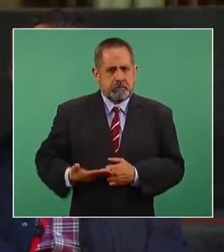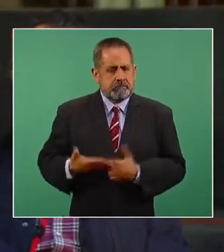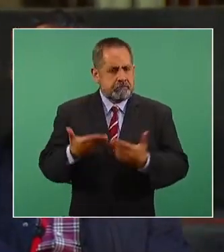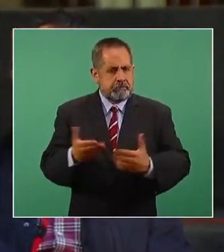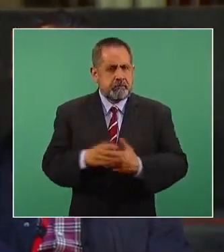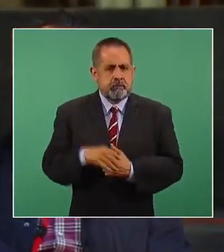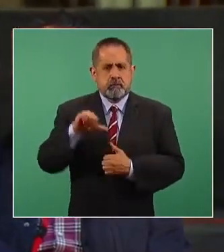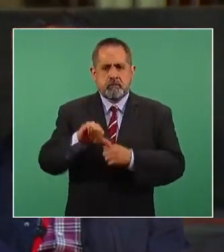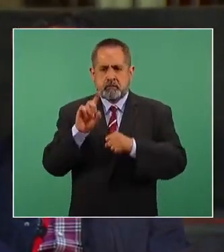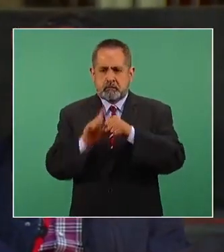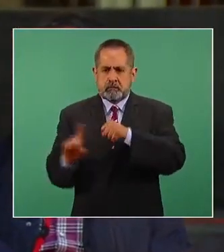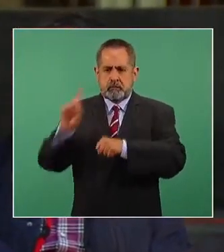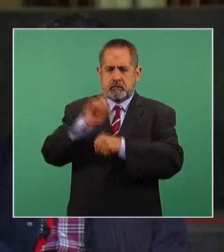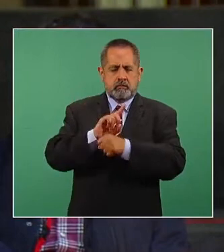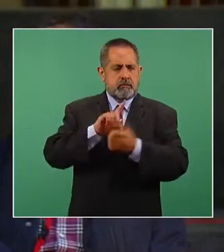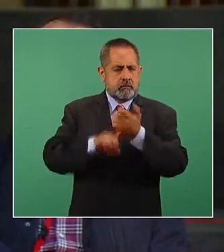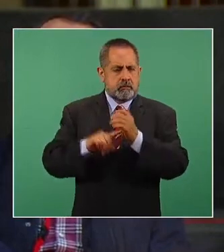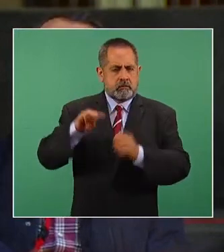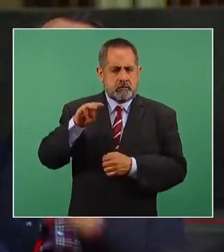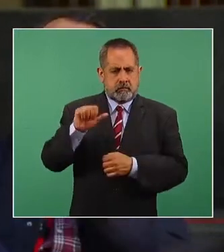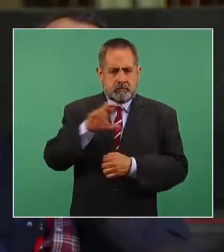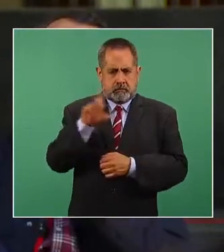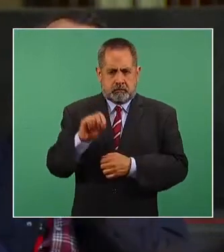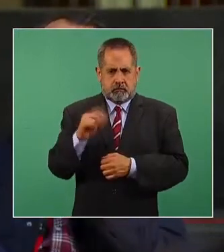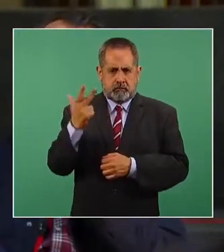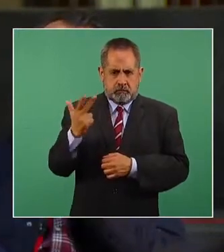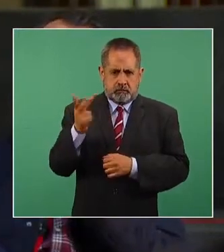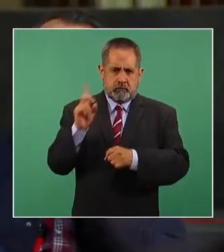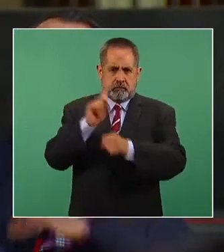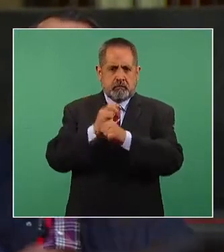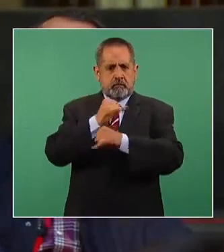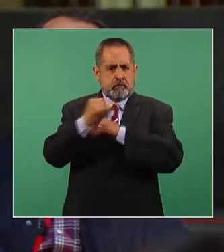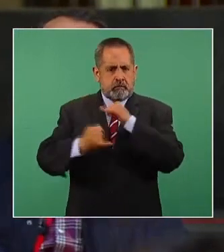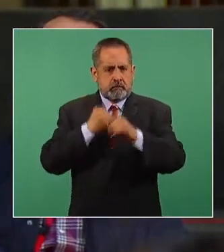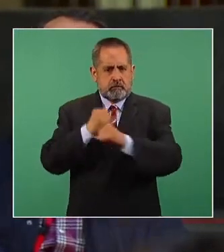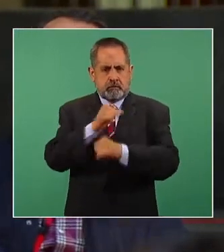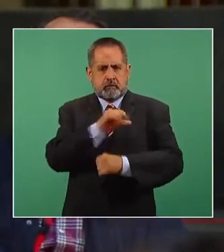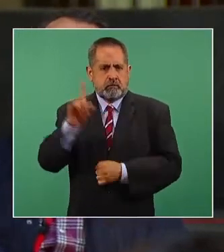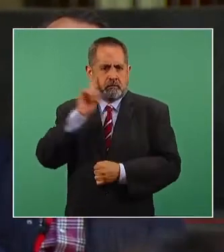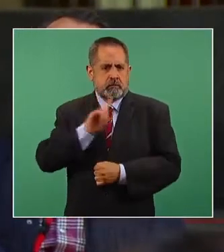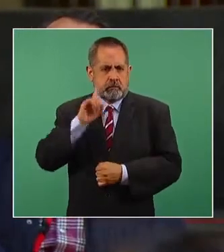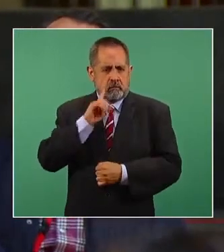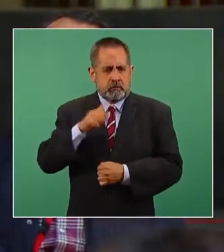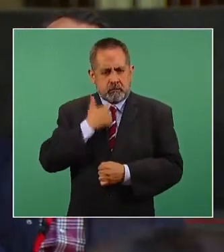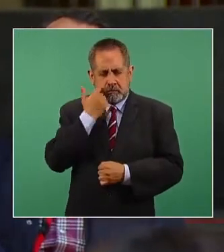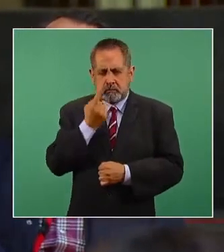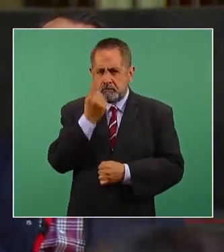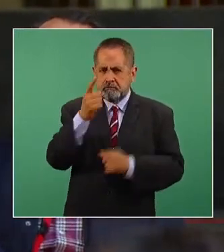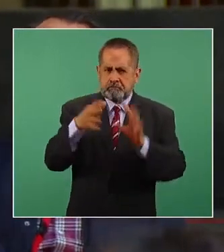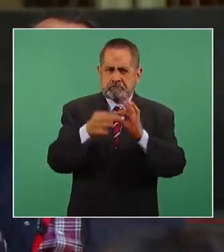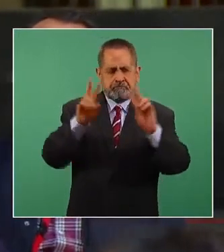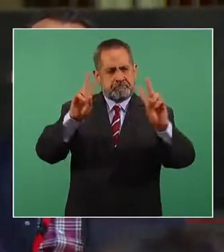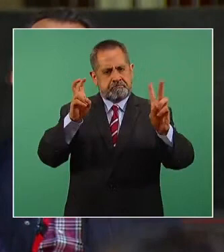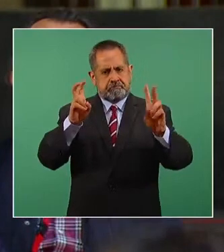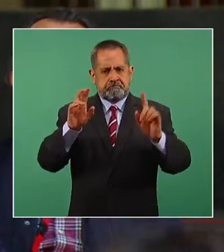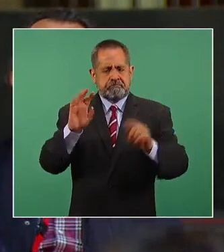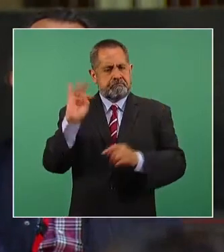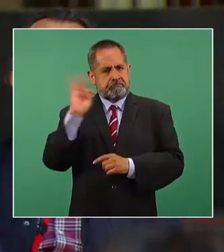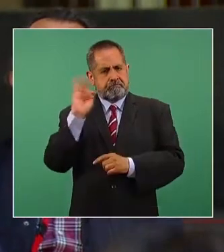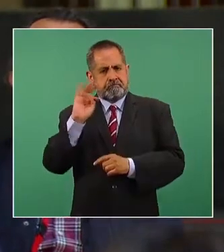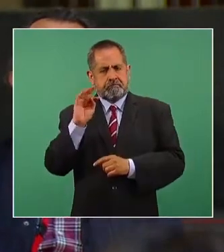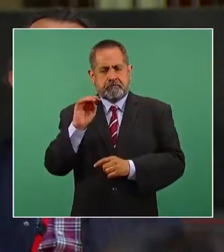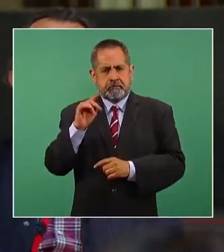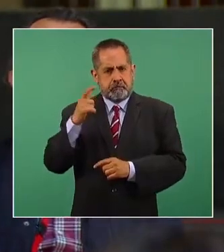atención hoy al día 8 de marzo, Día Internacional de las Mujeres, me gustaría destacar un tema que en algún momento dado tuve a